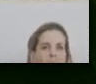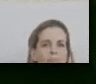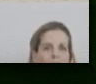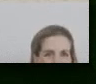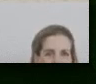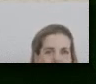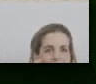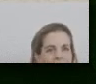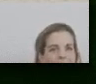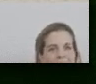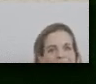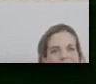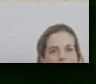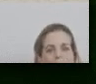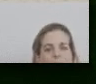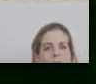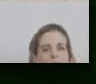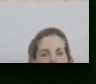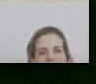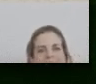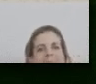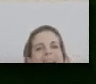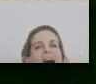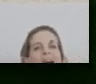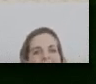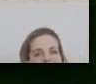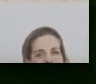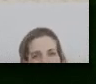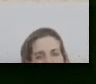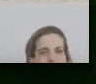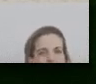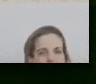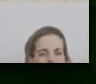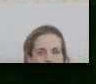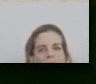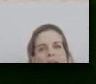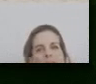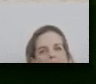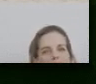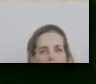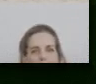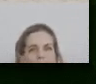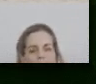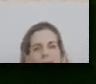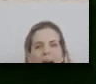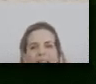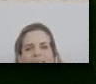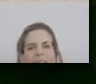Es muy lindo estar aquí en la Quiaca, en este lugar límite de la Argentina.